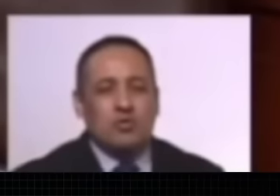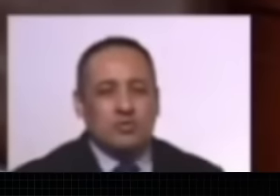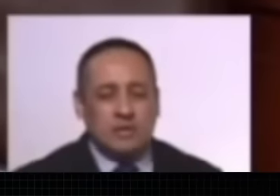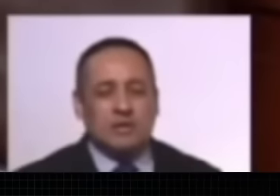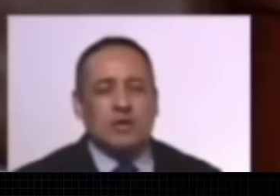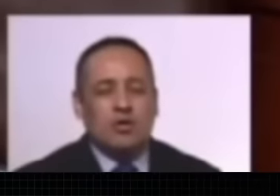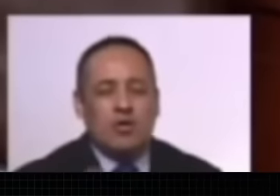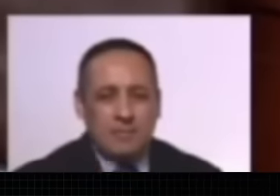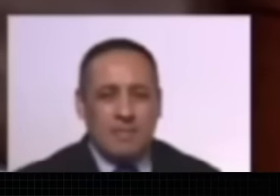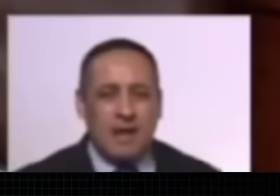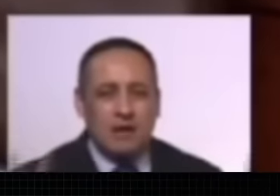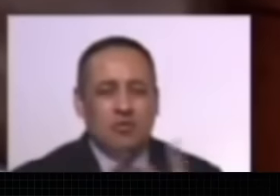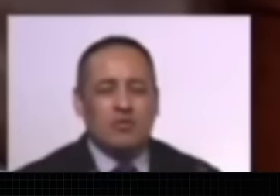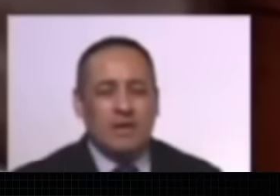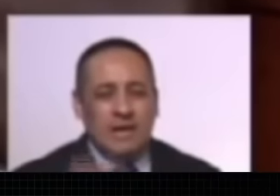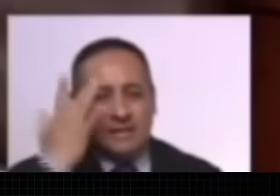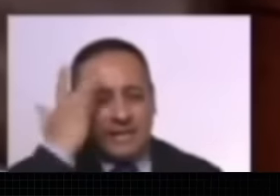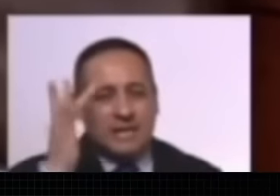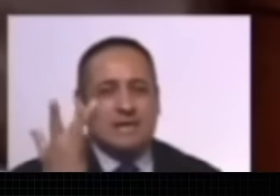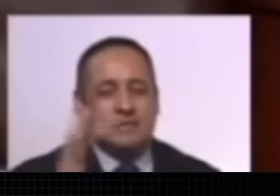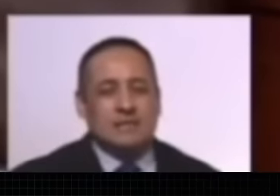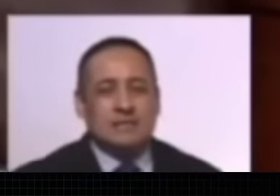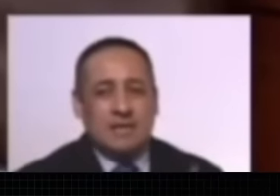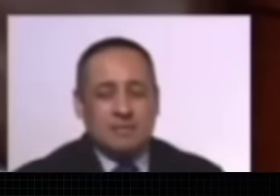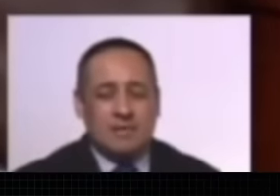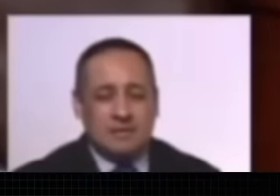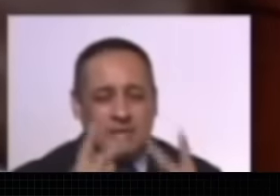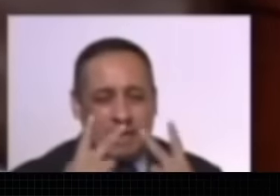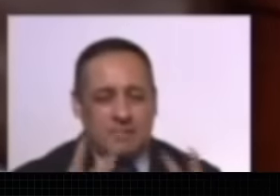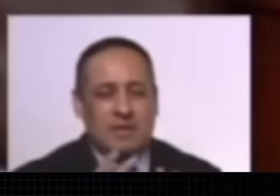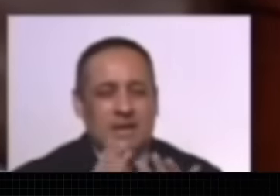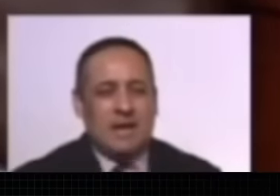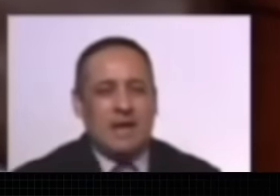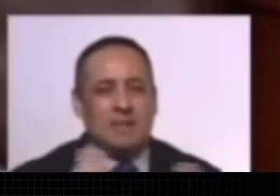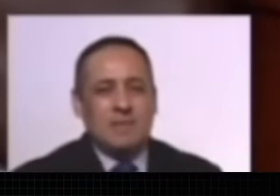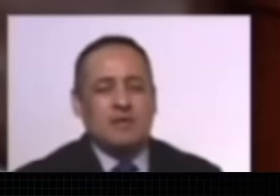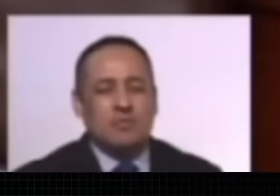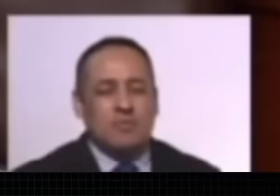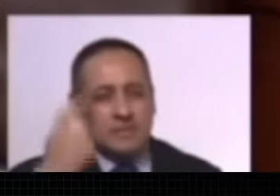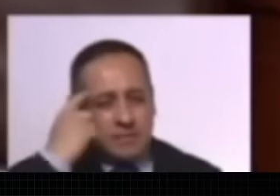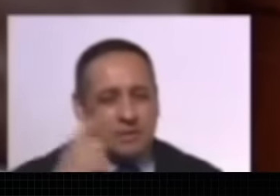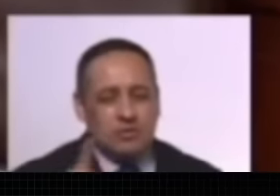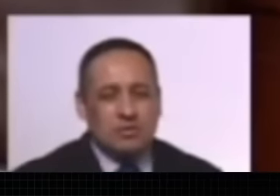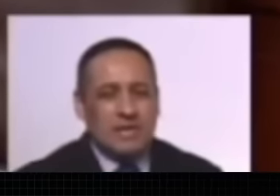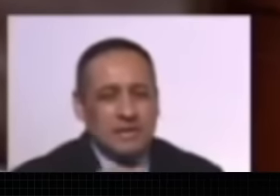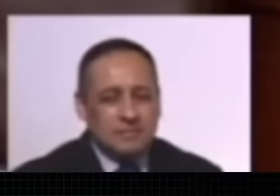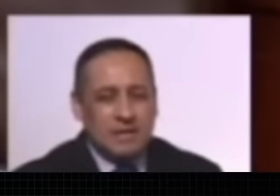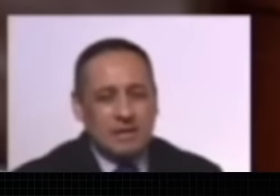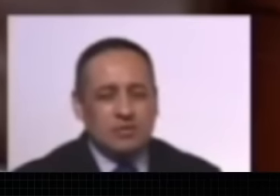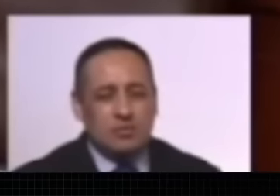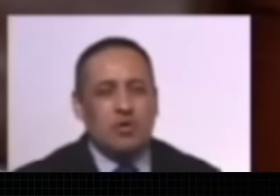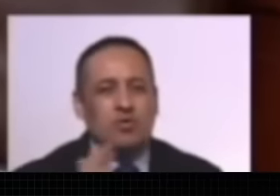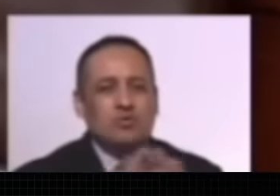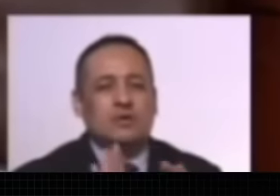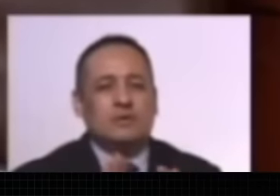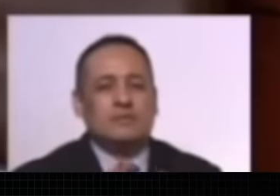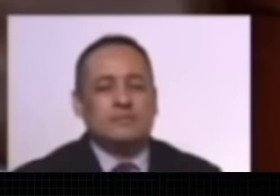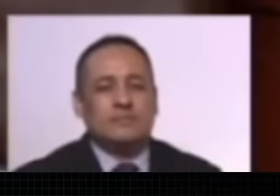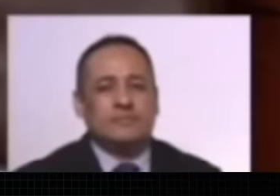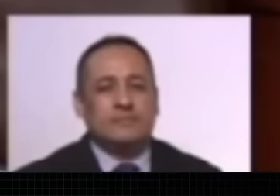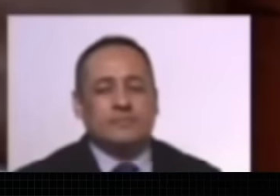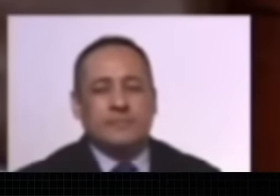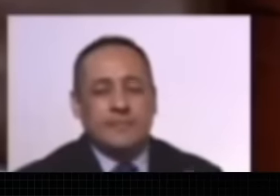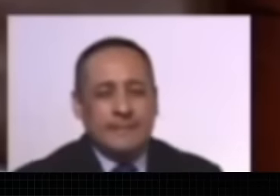el valor, la inteligencia de haber cambiado un criterio interpretativo constitucional